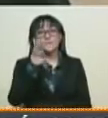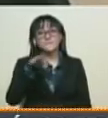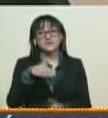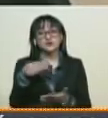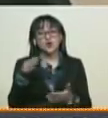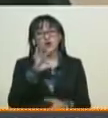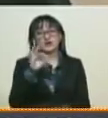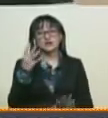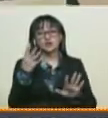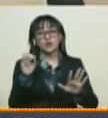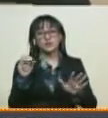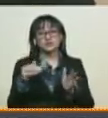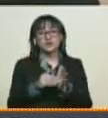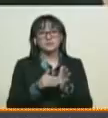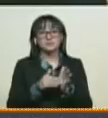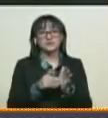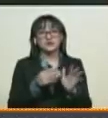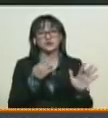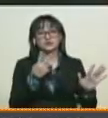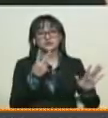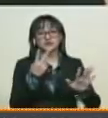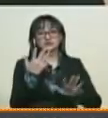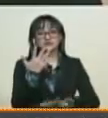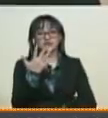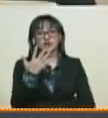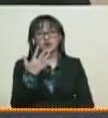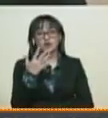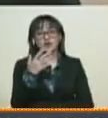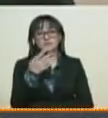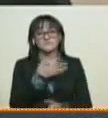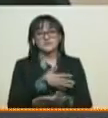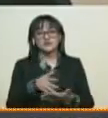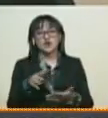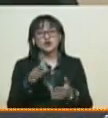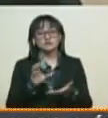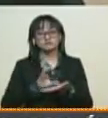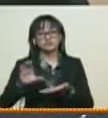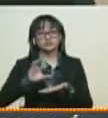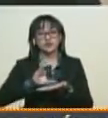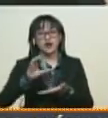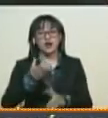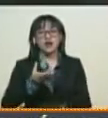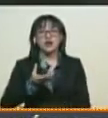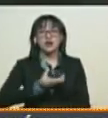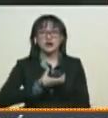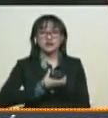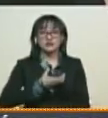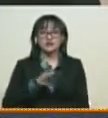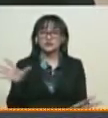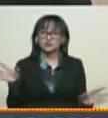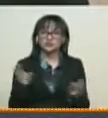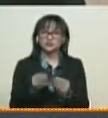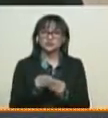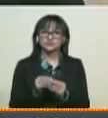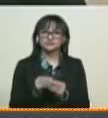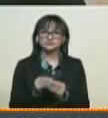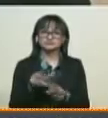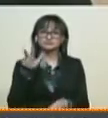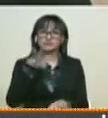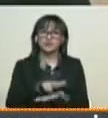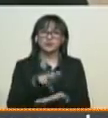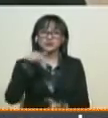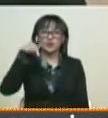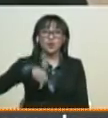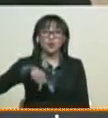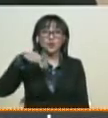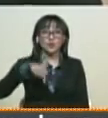1.590.975 millones para el caso de las alcaldías. En total, estamos aprobando el